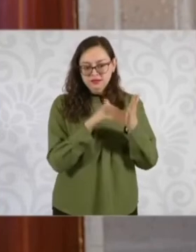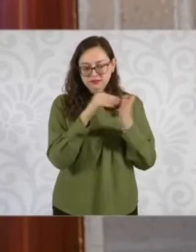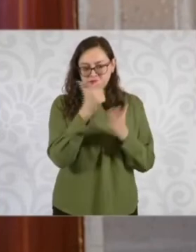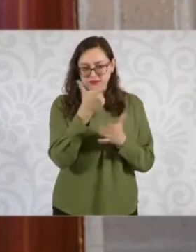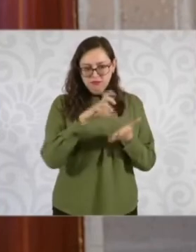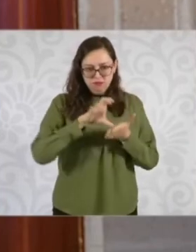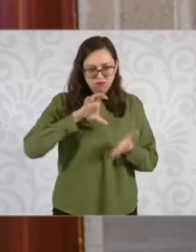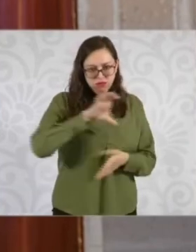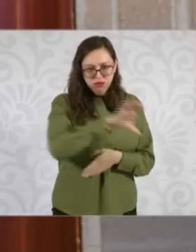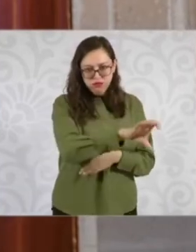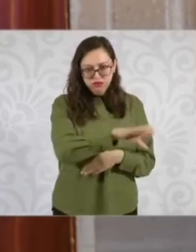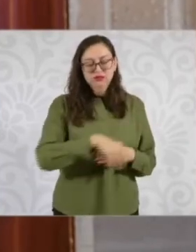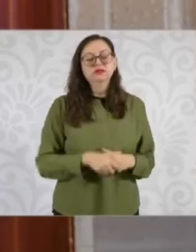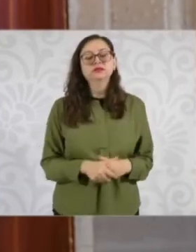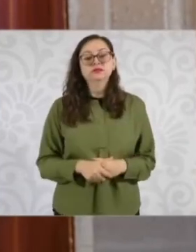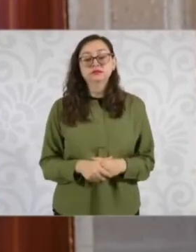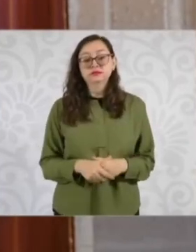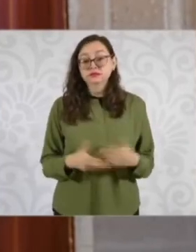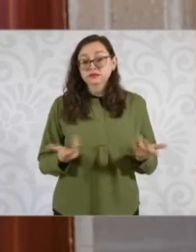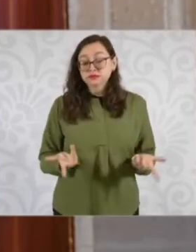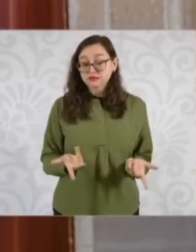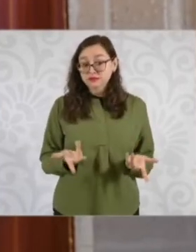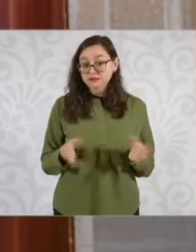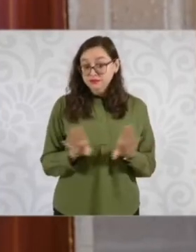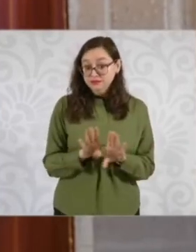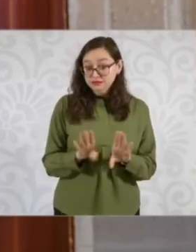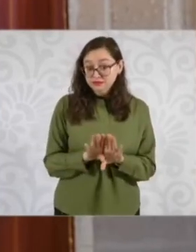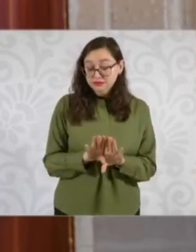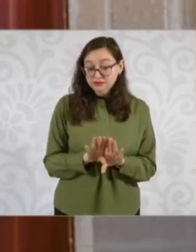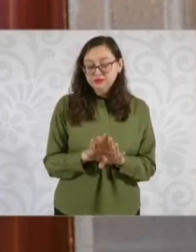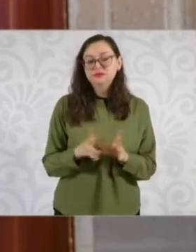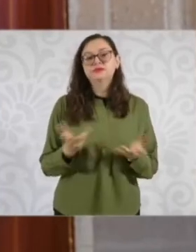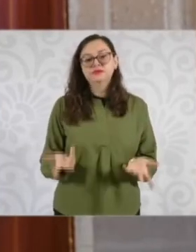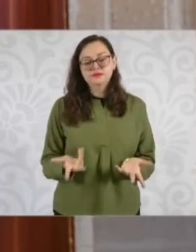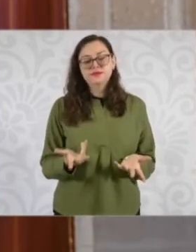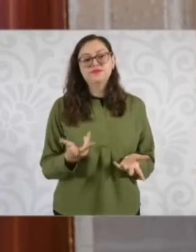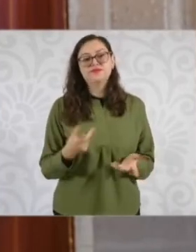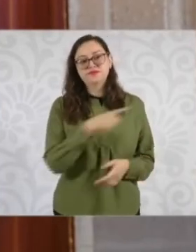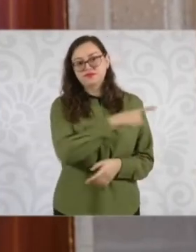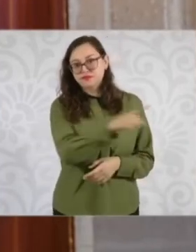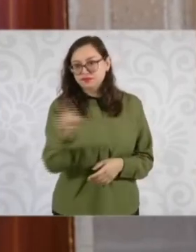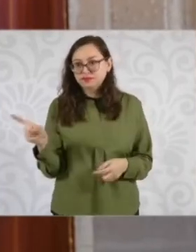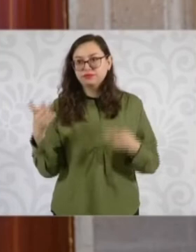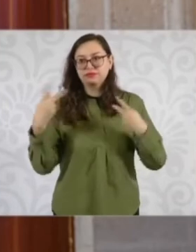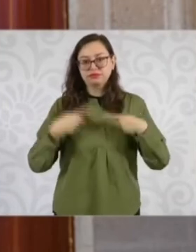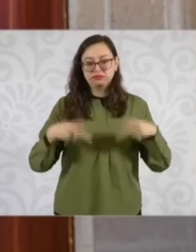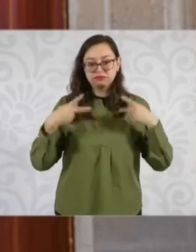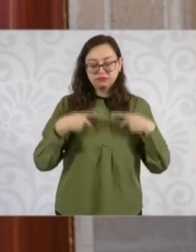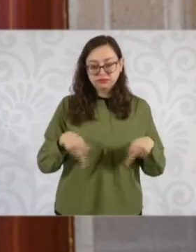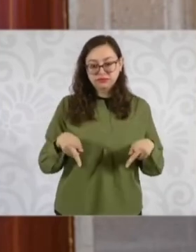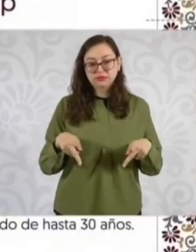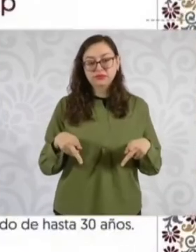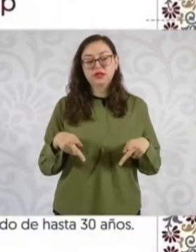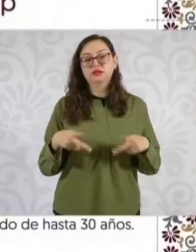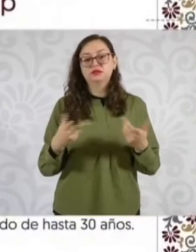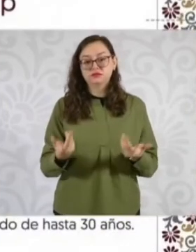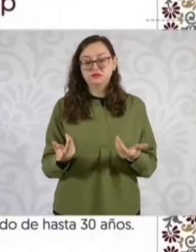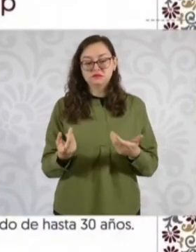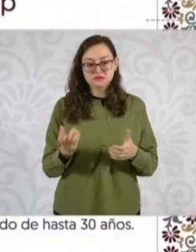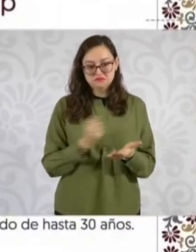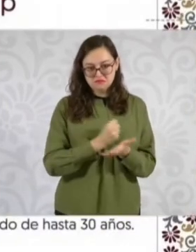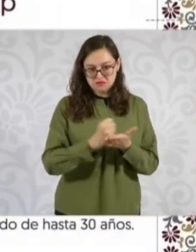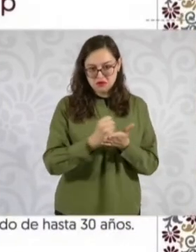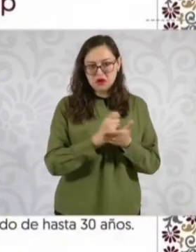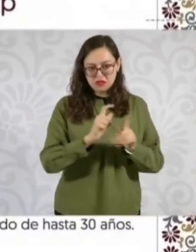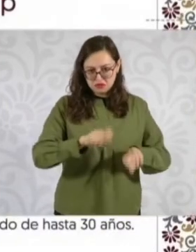Para esto vamos a hacer unos financiamientos para la población de no derechohabientes de